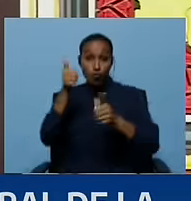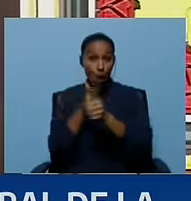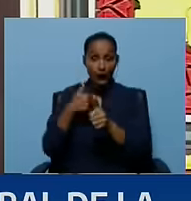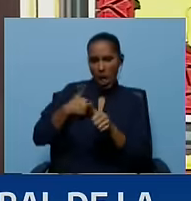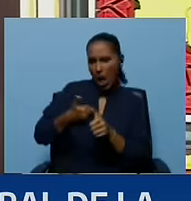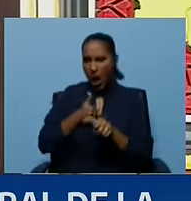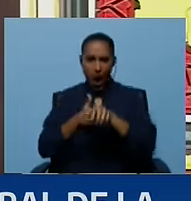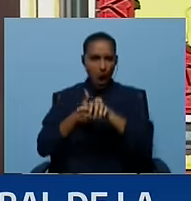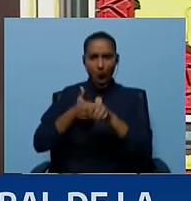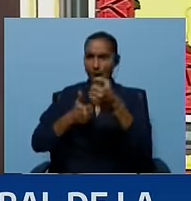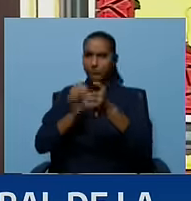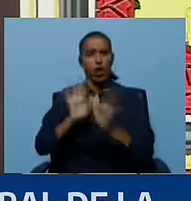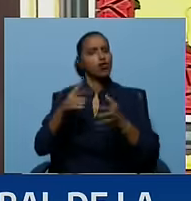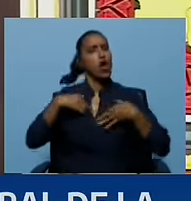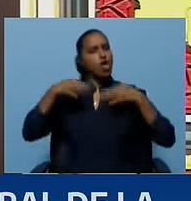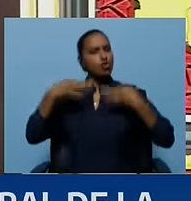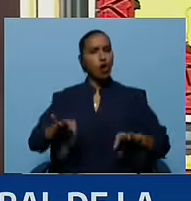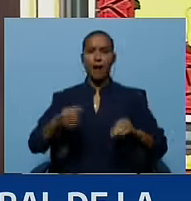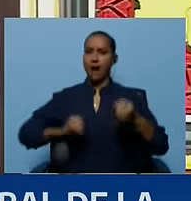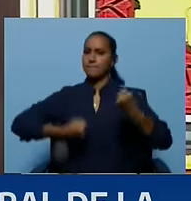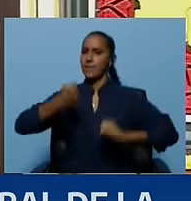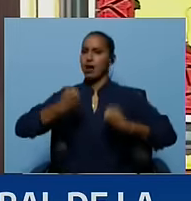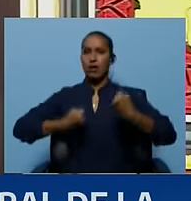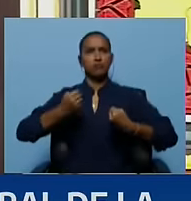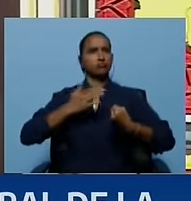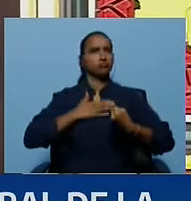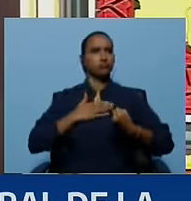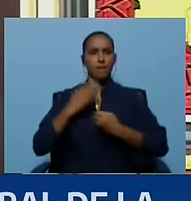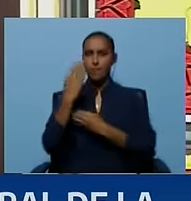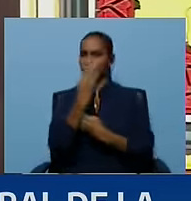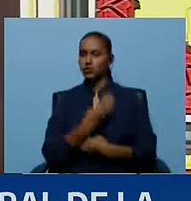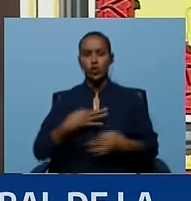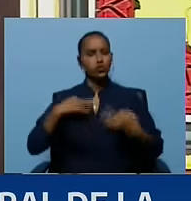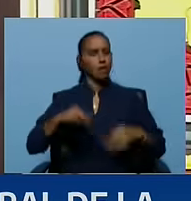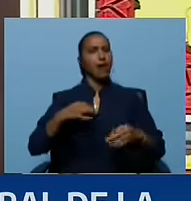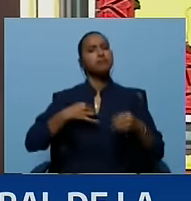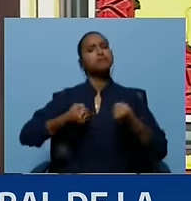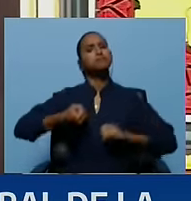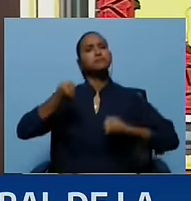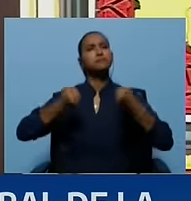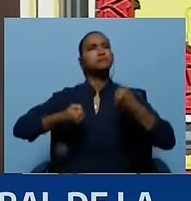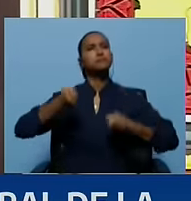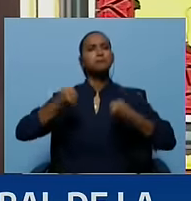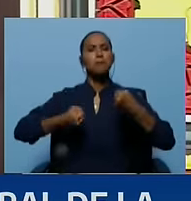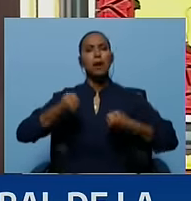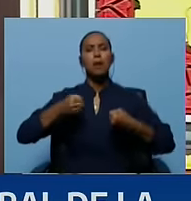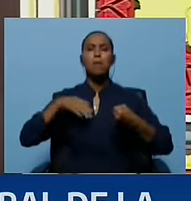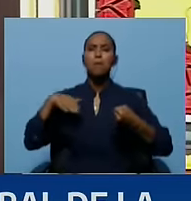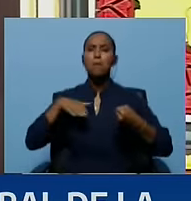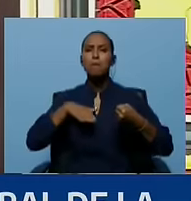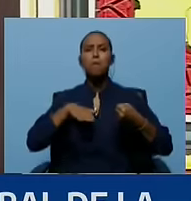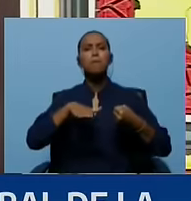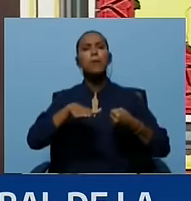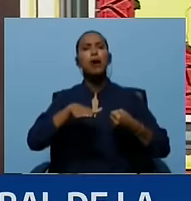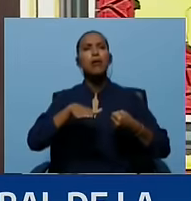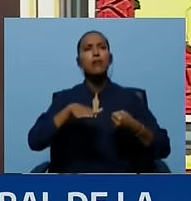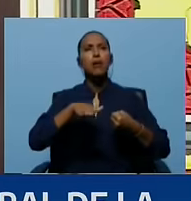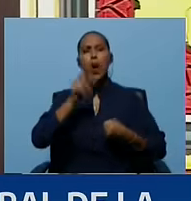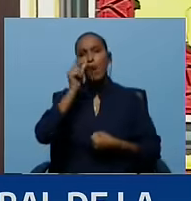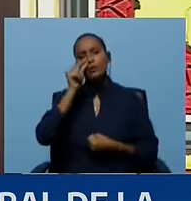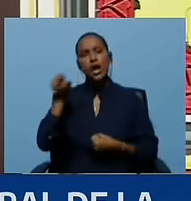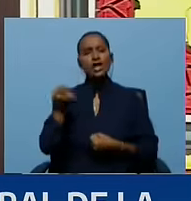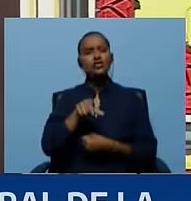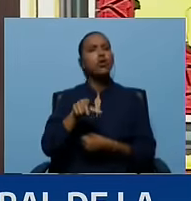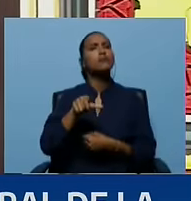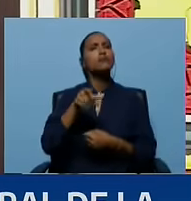ando manejando normal, con mi protección normal, ¿verdad? Y me paré en el semáforo y vinieron unos muchachos.